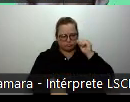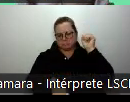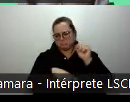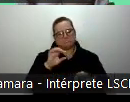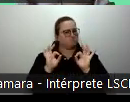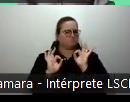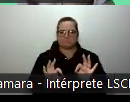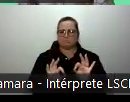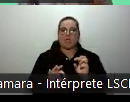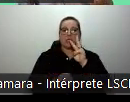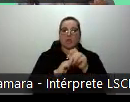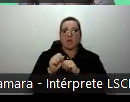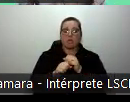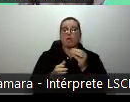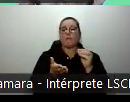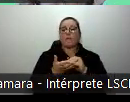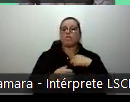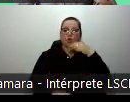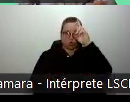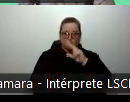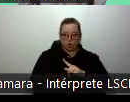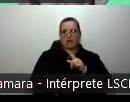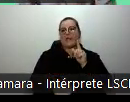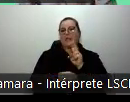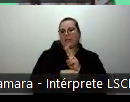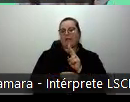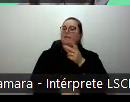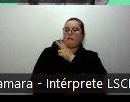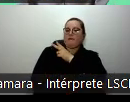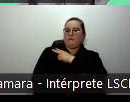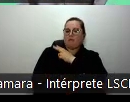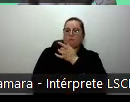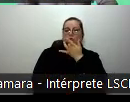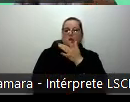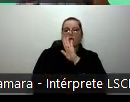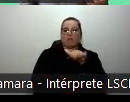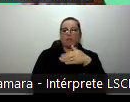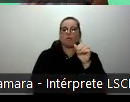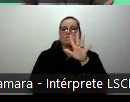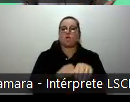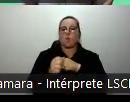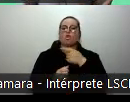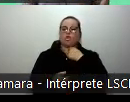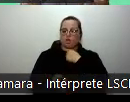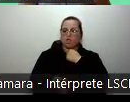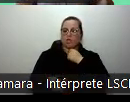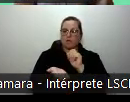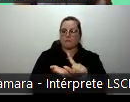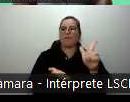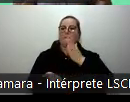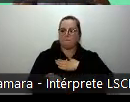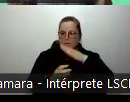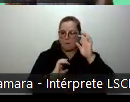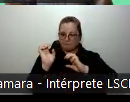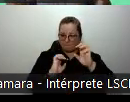en TR años más quiero tener un rol de jefatura Y por qué Porque después esta persona en 5 años quiere tener un emprendimiento propio andando entonces lo que